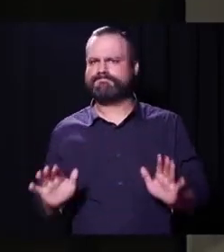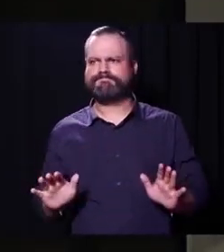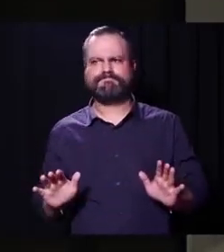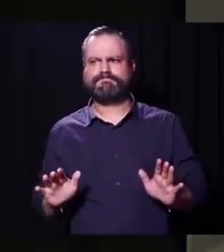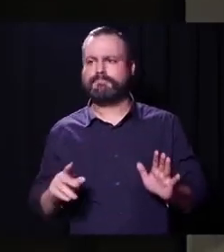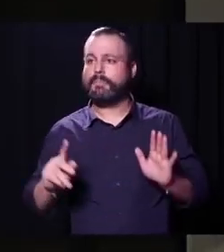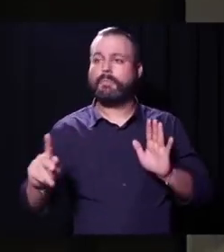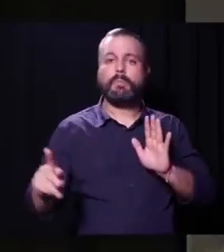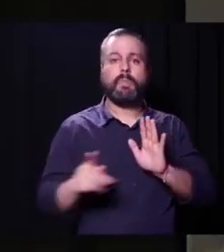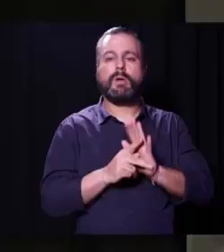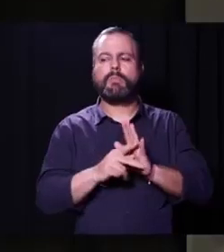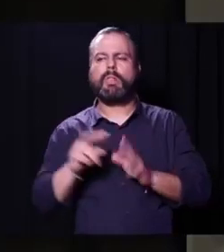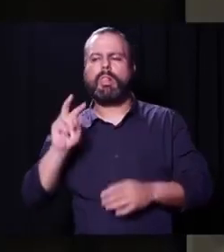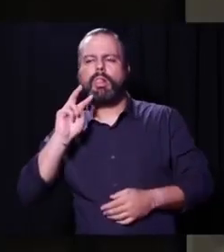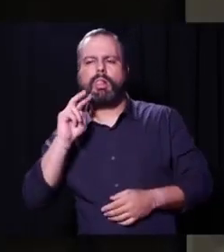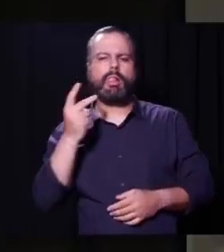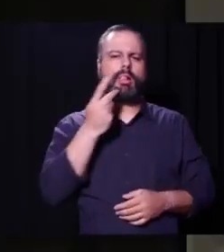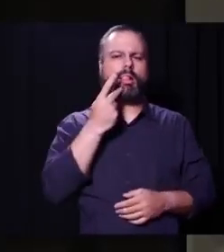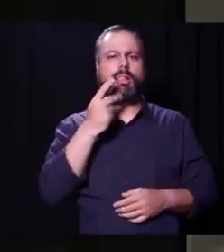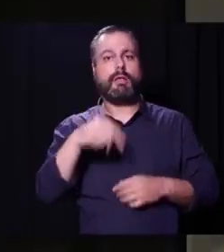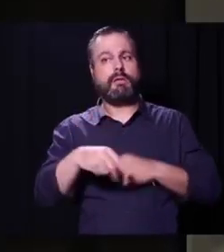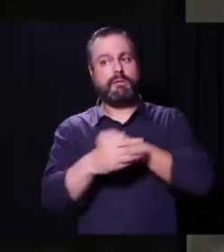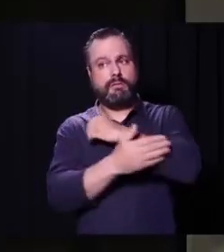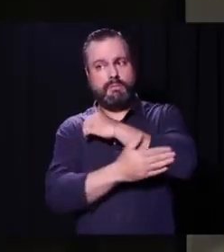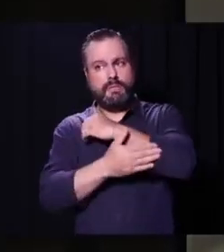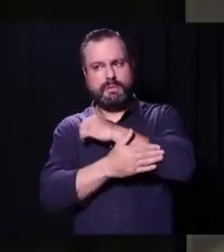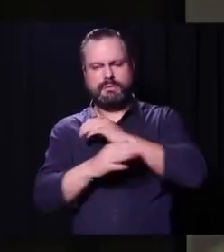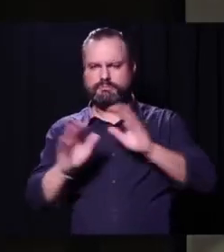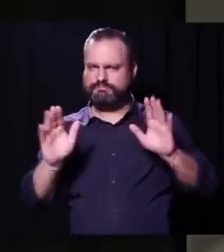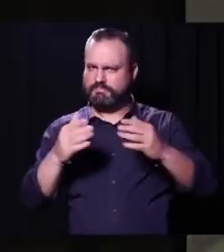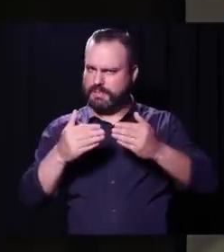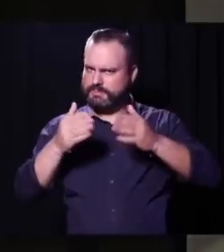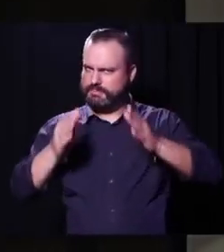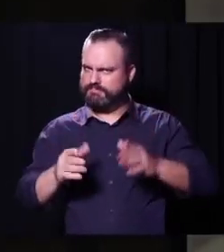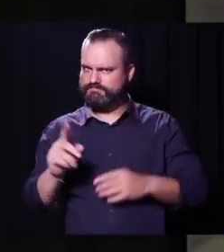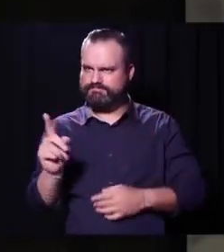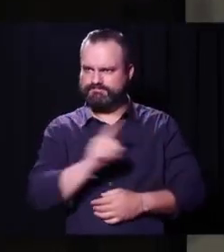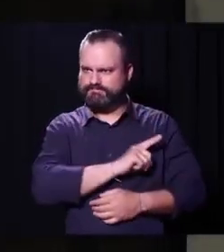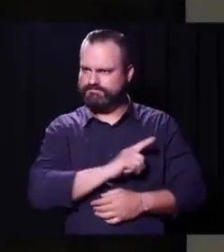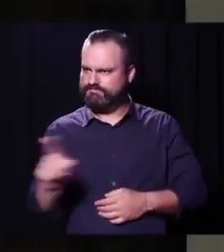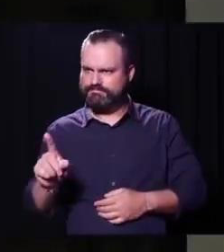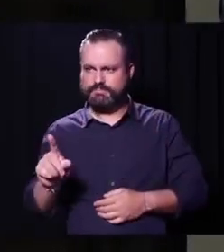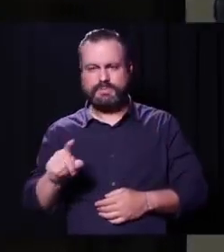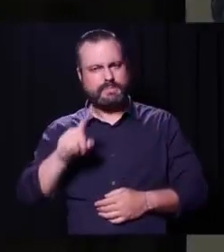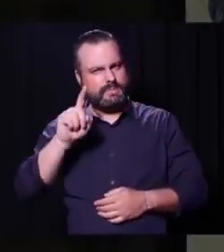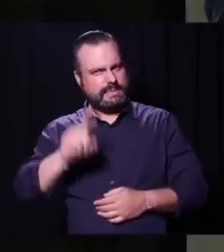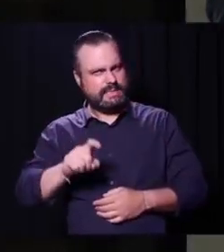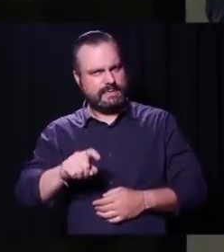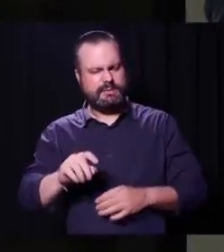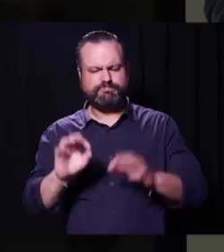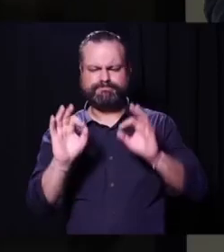prohibido traicionar al país y a los panameños. y eso que quede bien claro desde ahora,